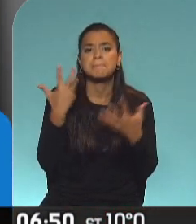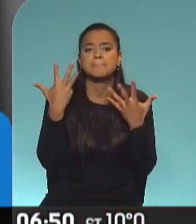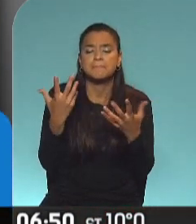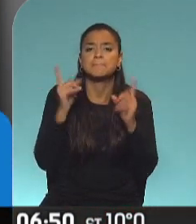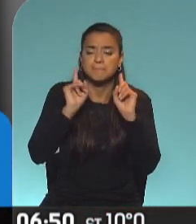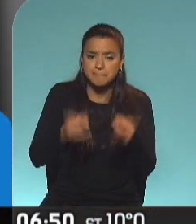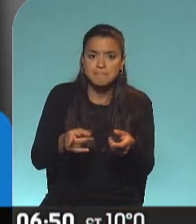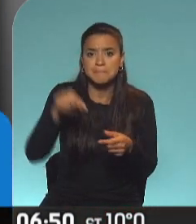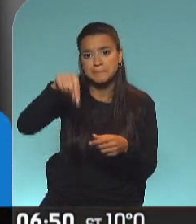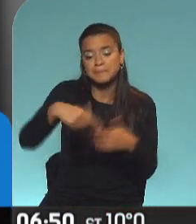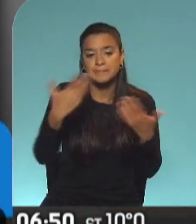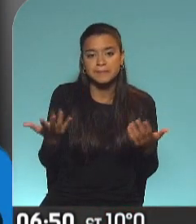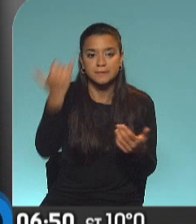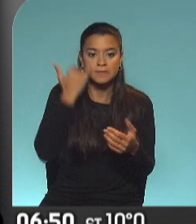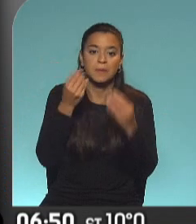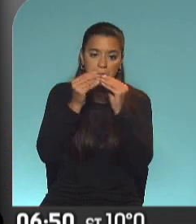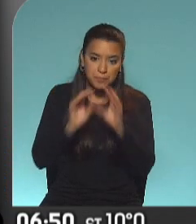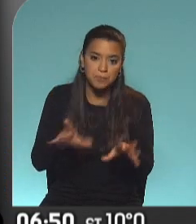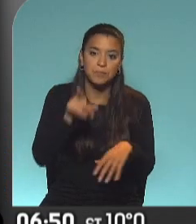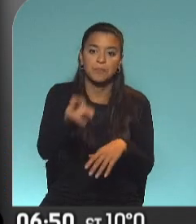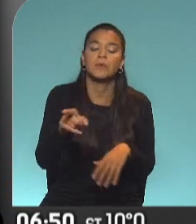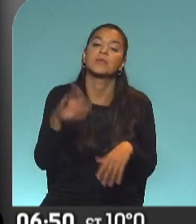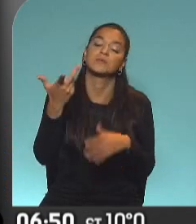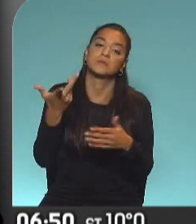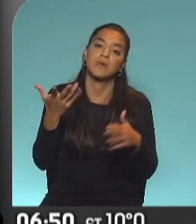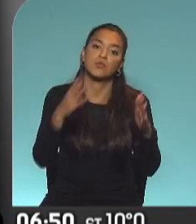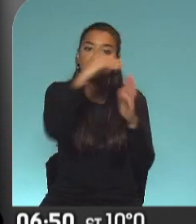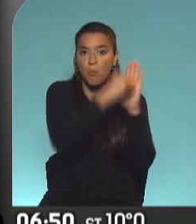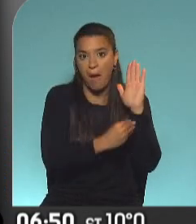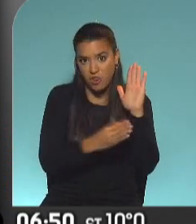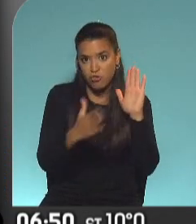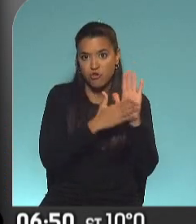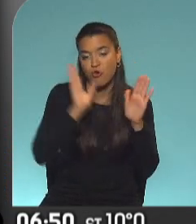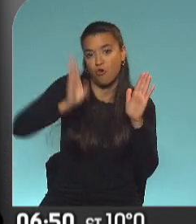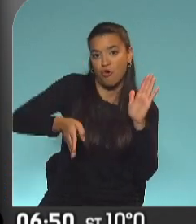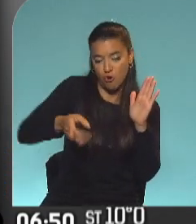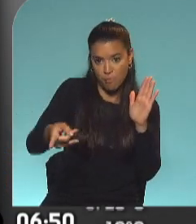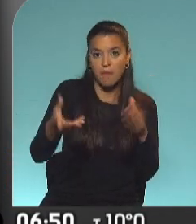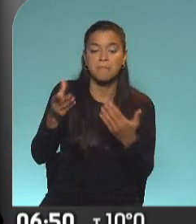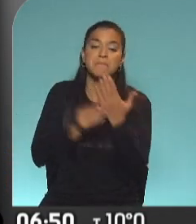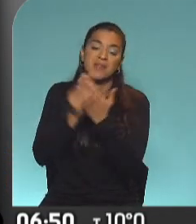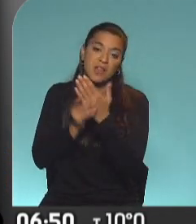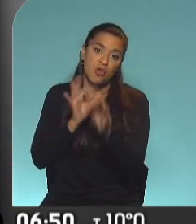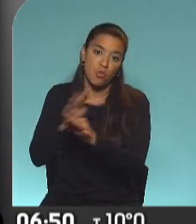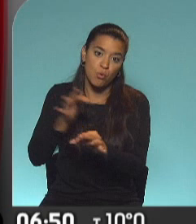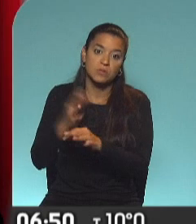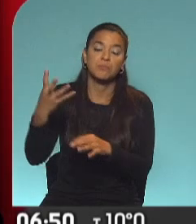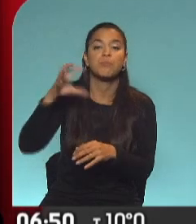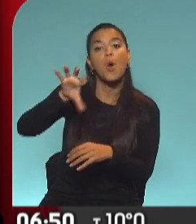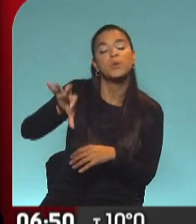obviamente, Silvia, por este motivo ya se inició un sumario administrativo por parte del Ministerio de Educación de la provincia de Buenos